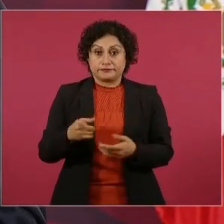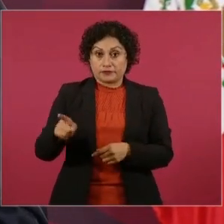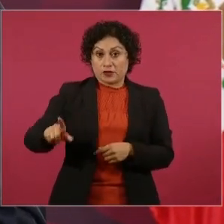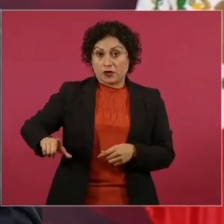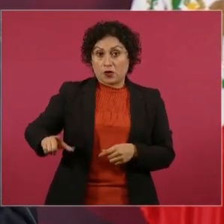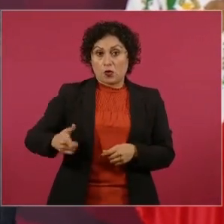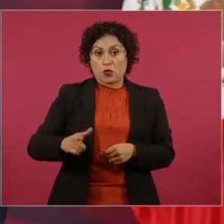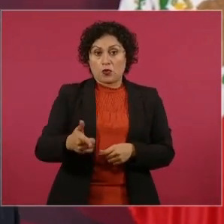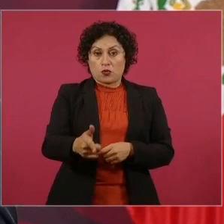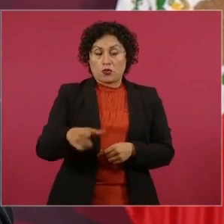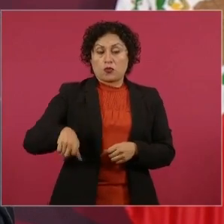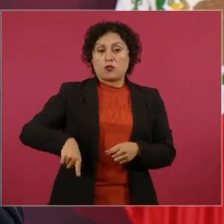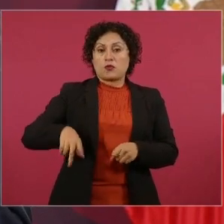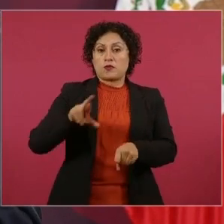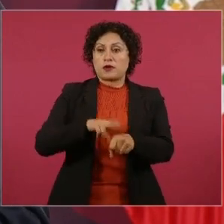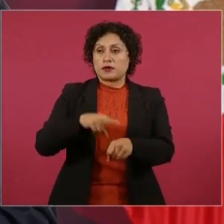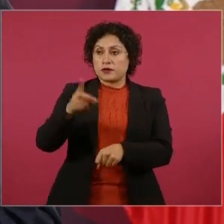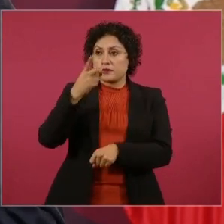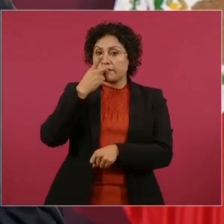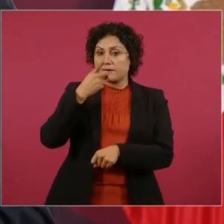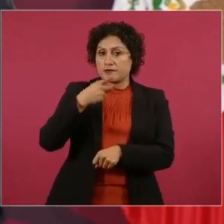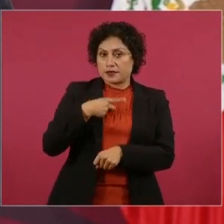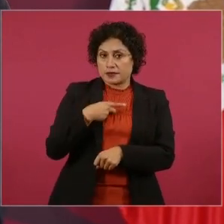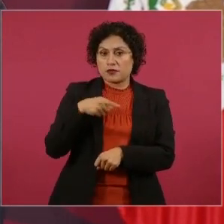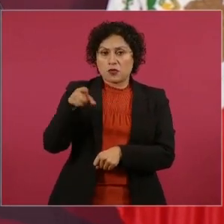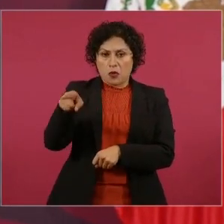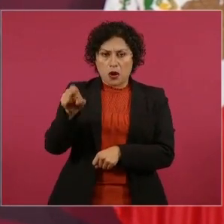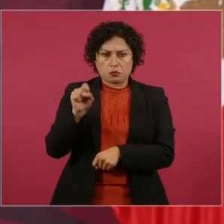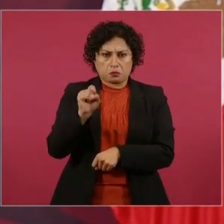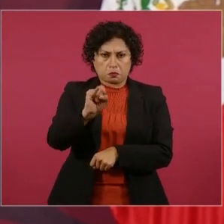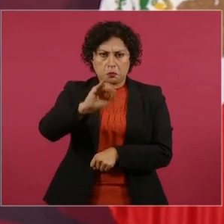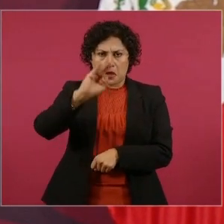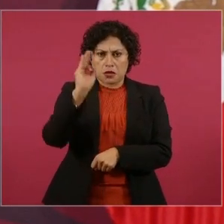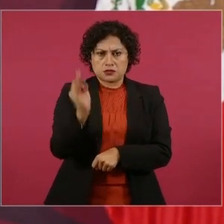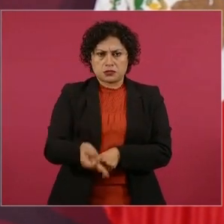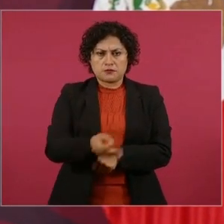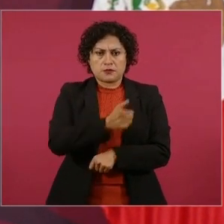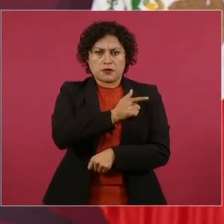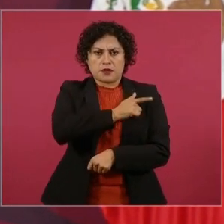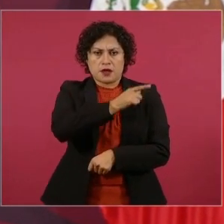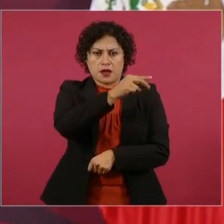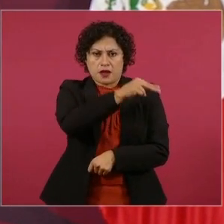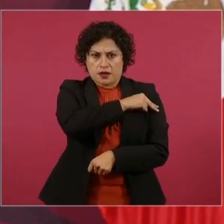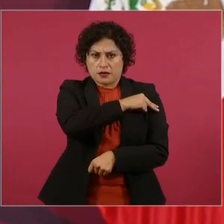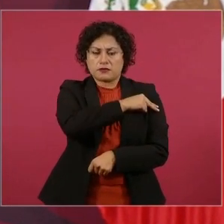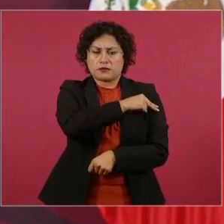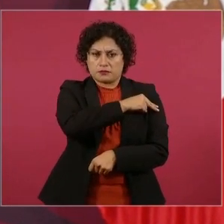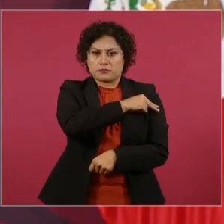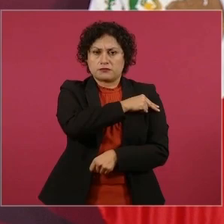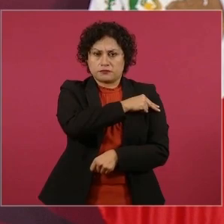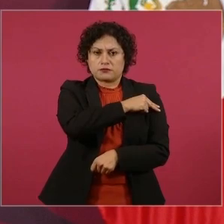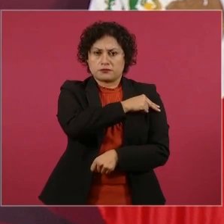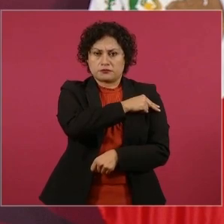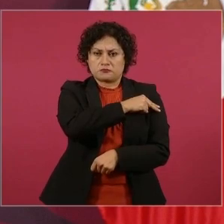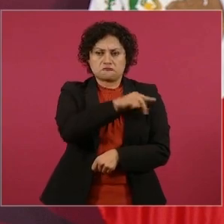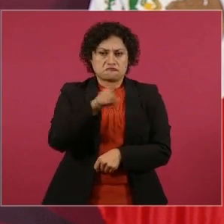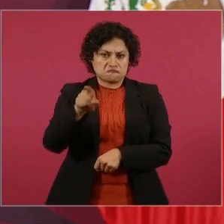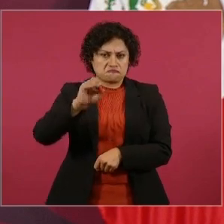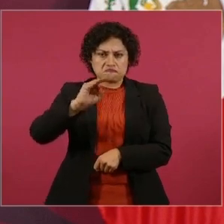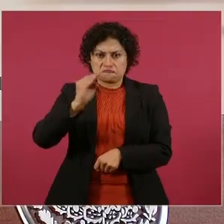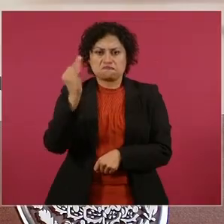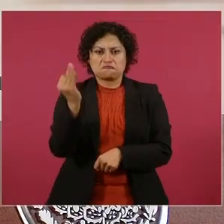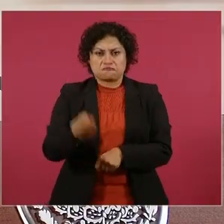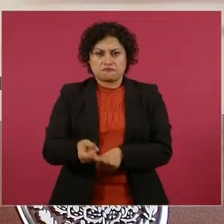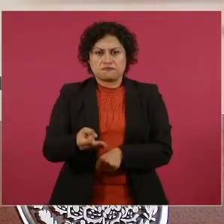está a favor de que la guardia nacional se mantenga